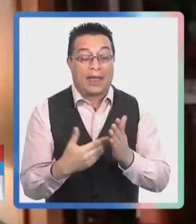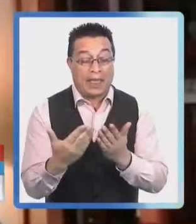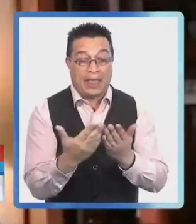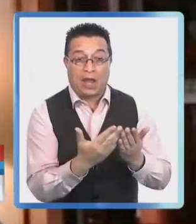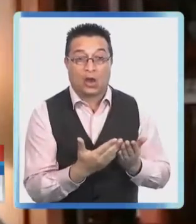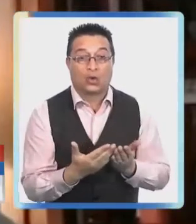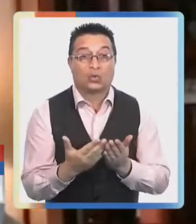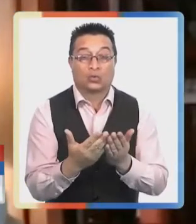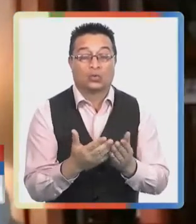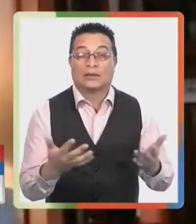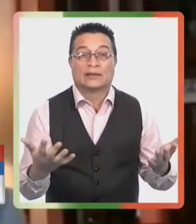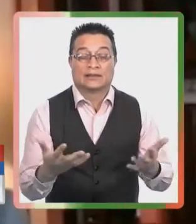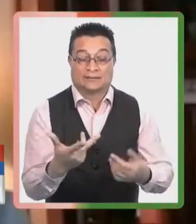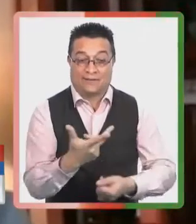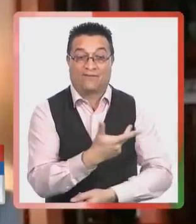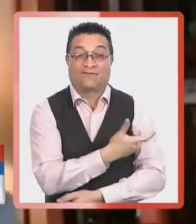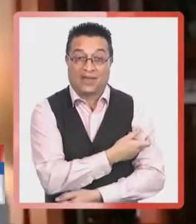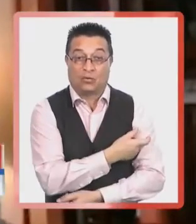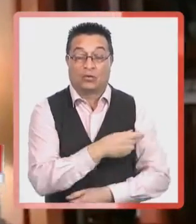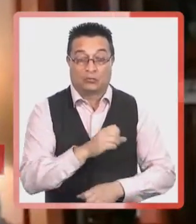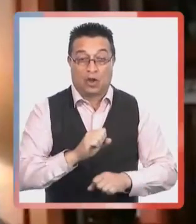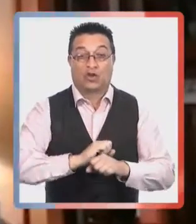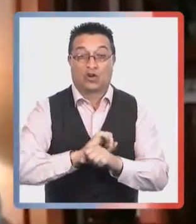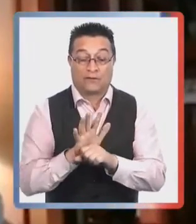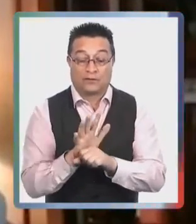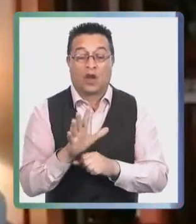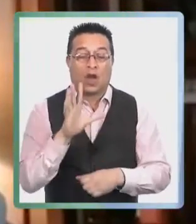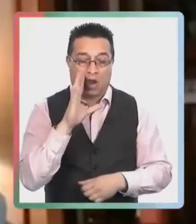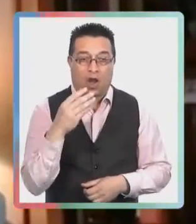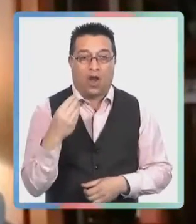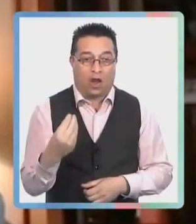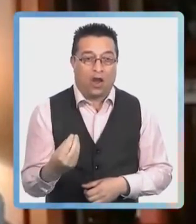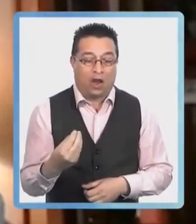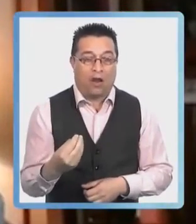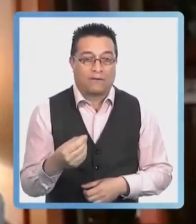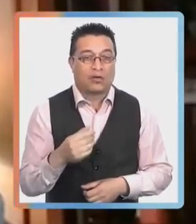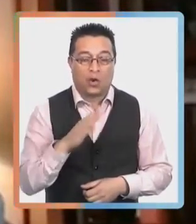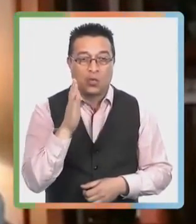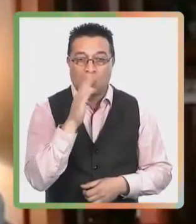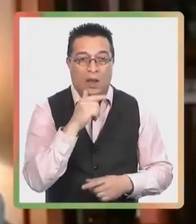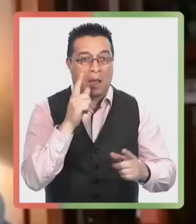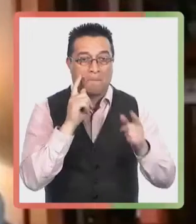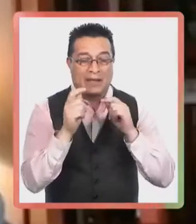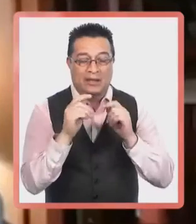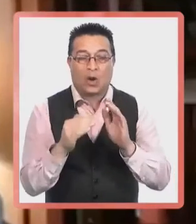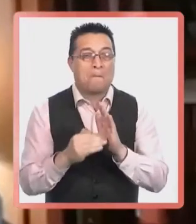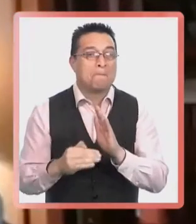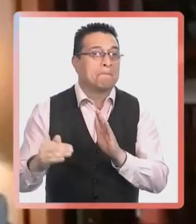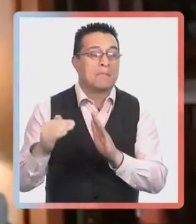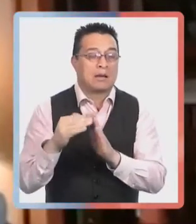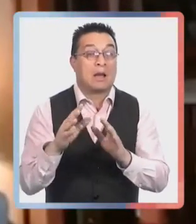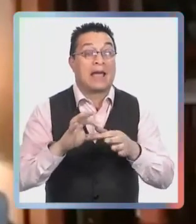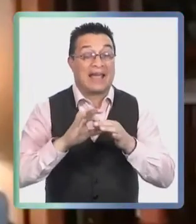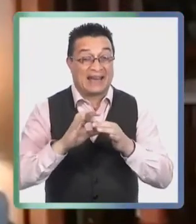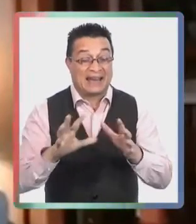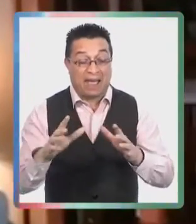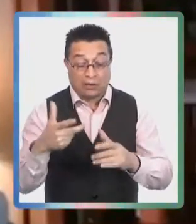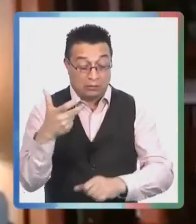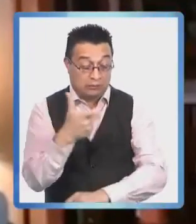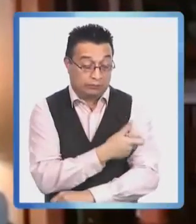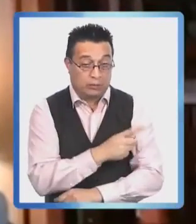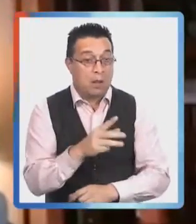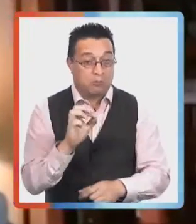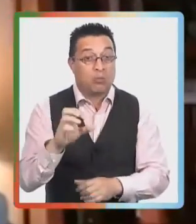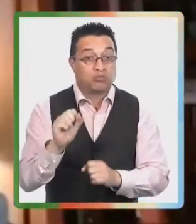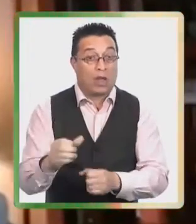estudios es que en la vacuna contra el coronavirus, obviamente, no hay peligros mayores. Es mucho más grave no vacunar